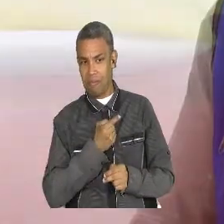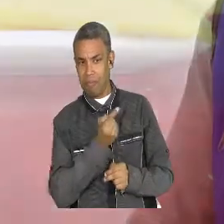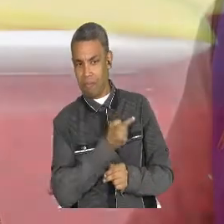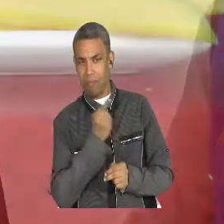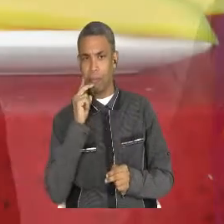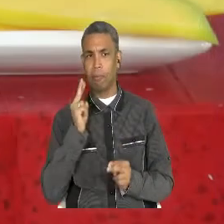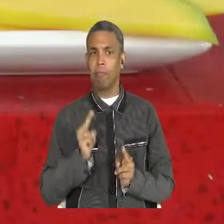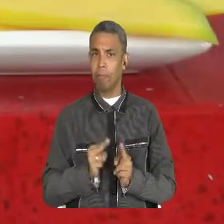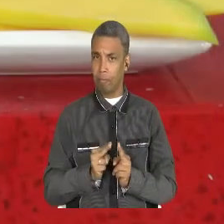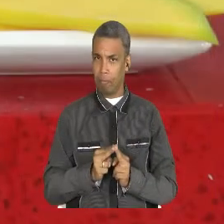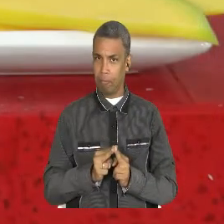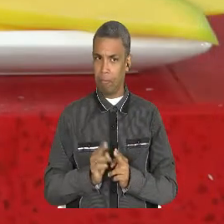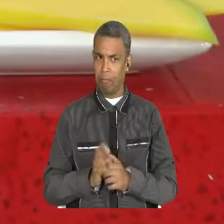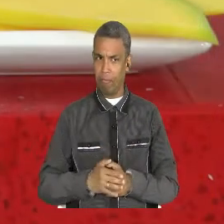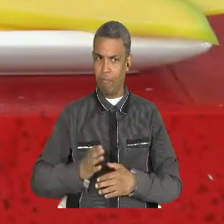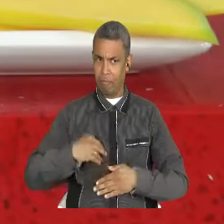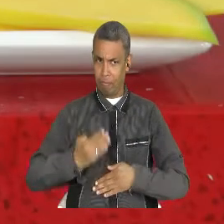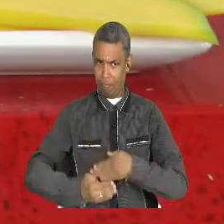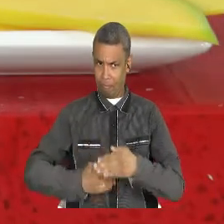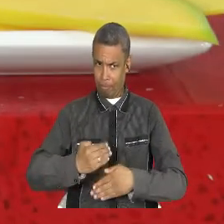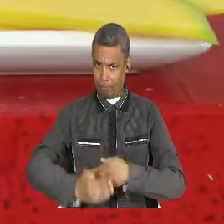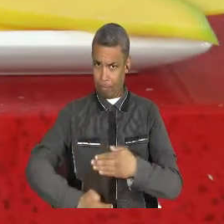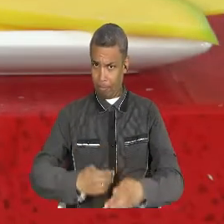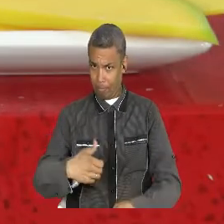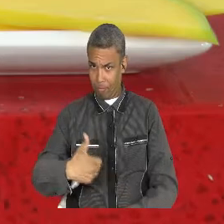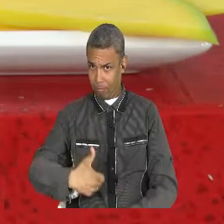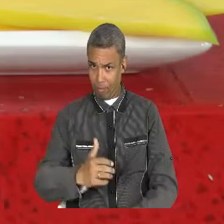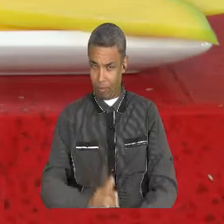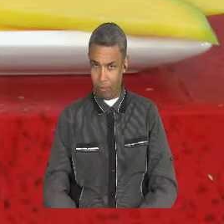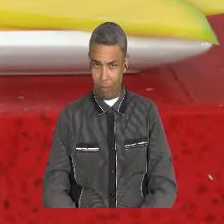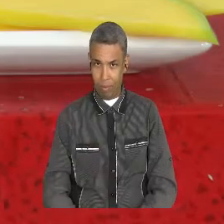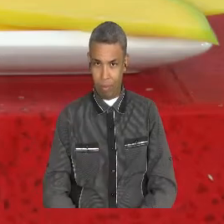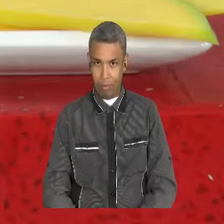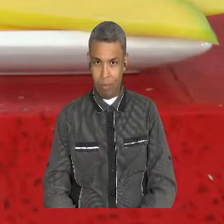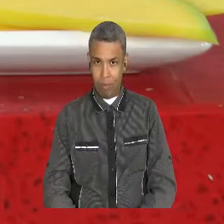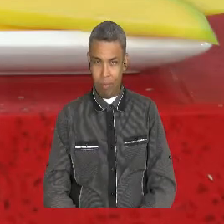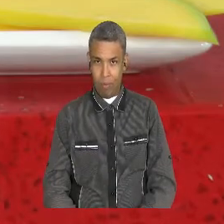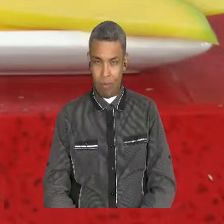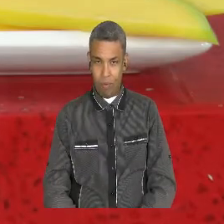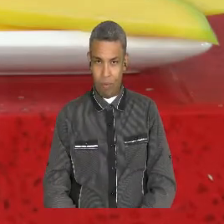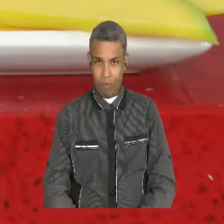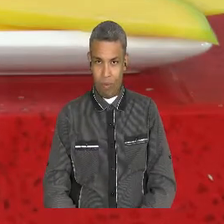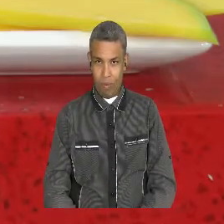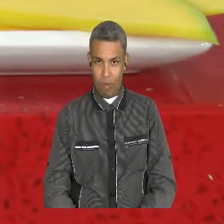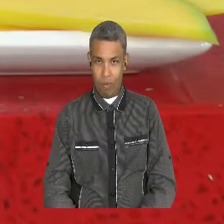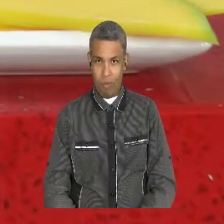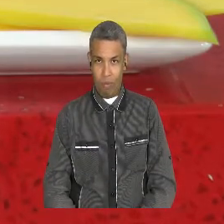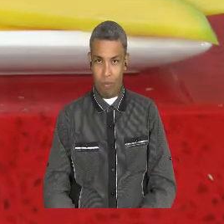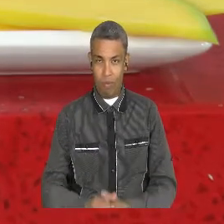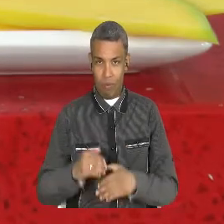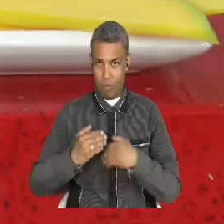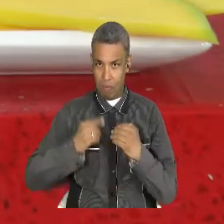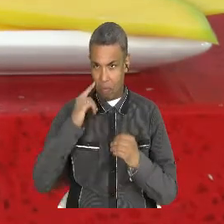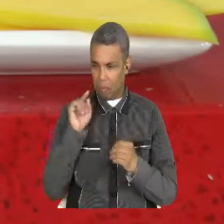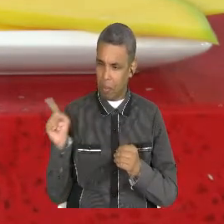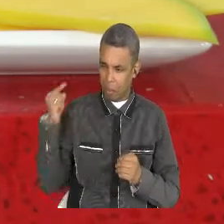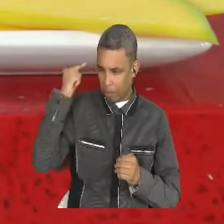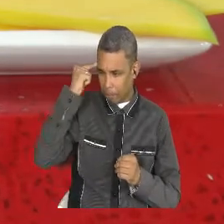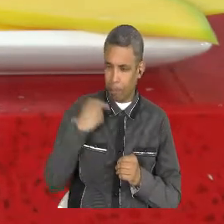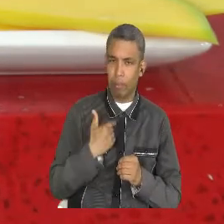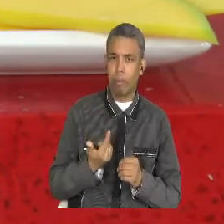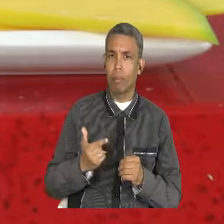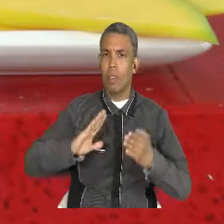don Olivardo. Perfecto. Bueno, don Olivardo, ¿por qué los barranqueños debemos aportarle precisamente a la producción, al trabajo de todo